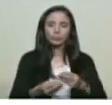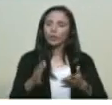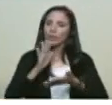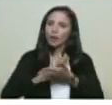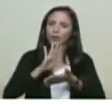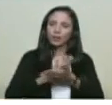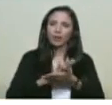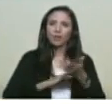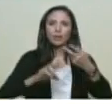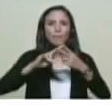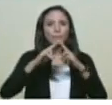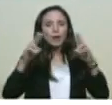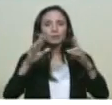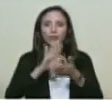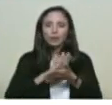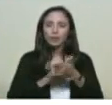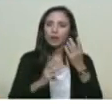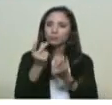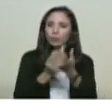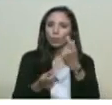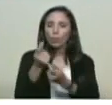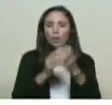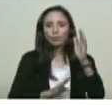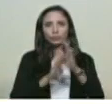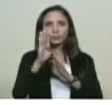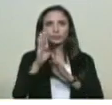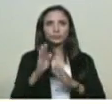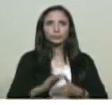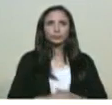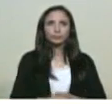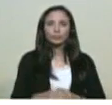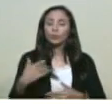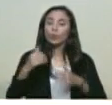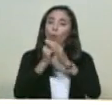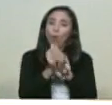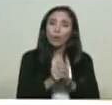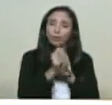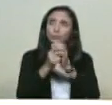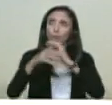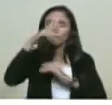prosperidad económica, la prosperidad económica. Pido a Dios,